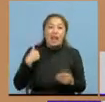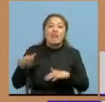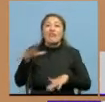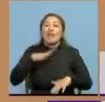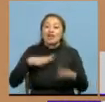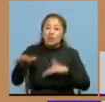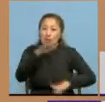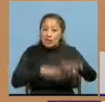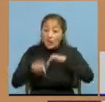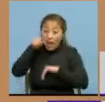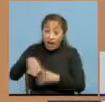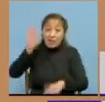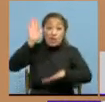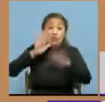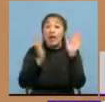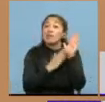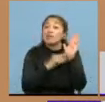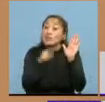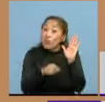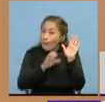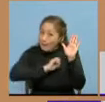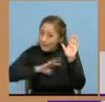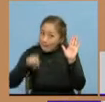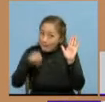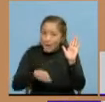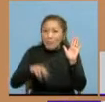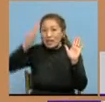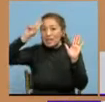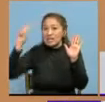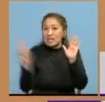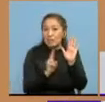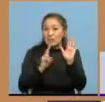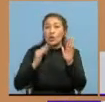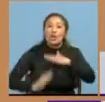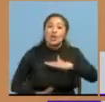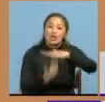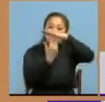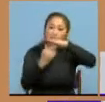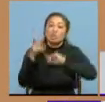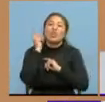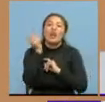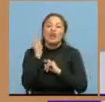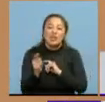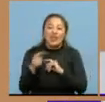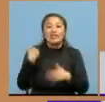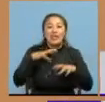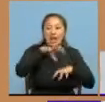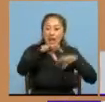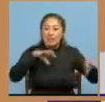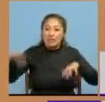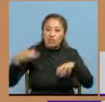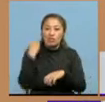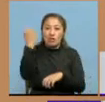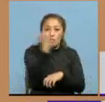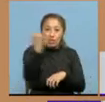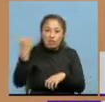un antecedente, un precedente muy malo para el respeto de las autoridades y el respeto de la división de poderes que